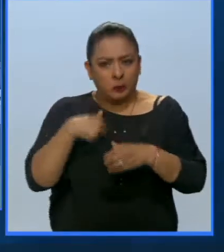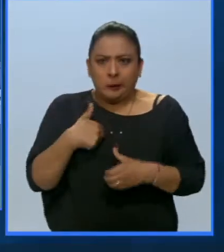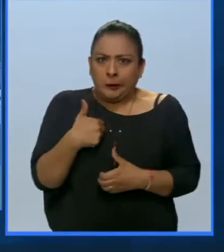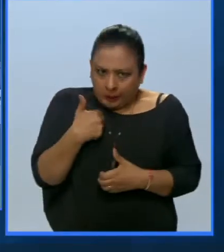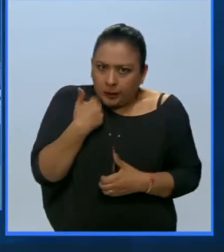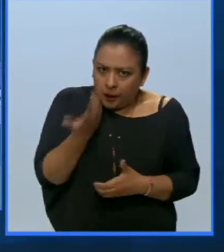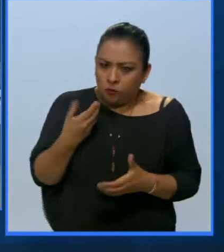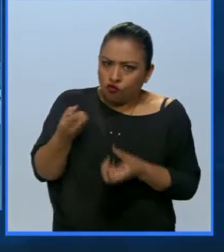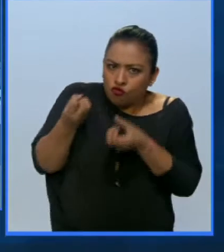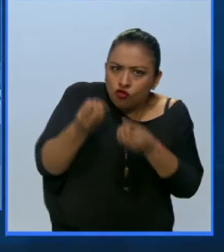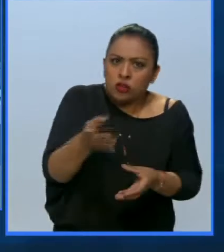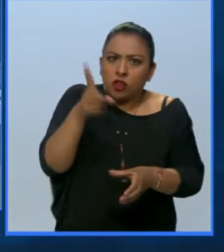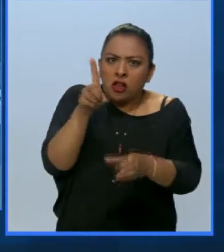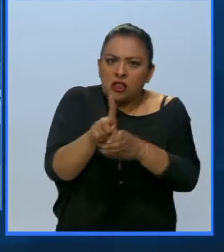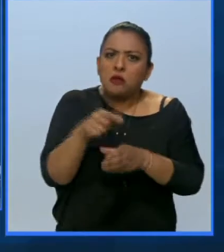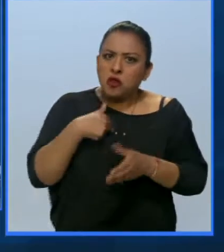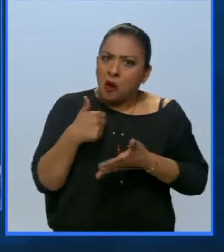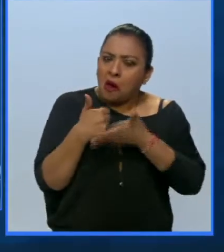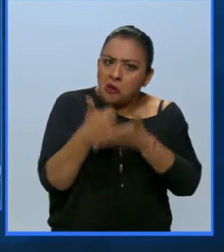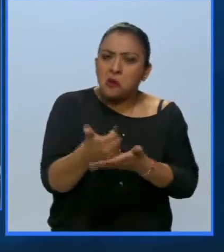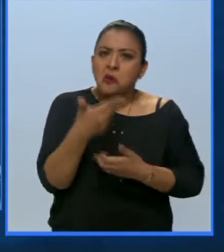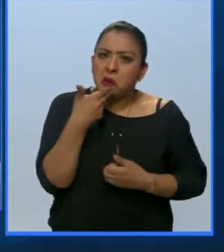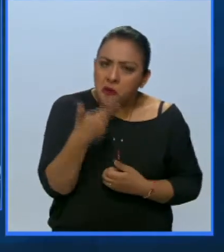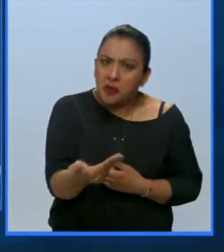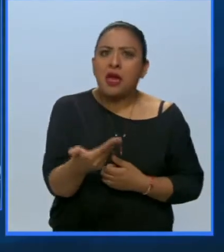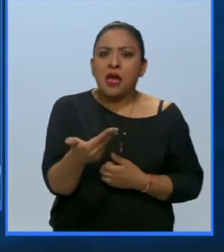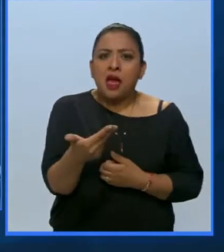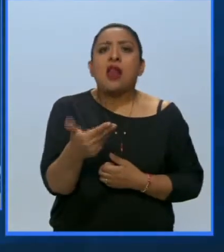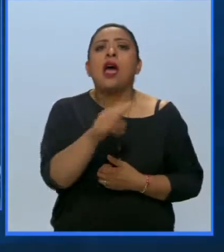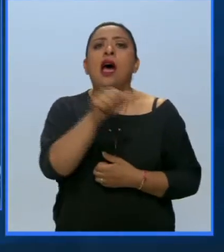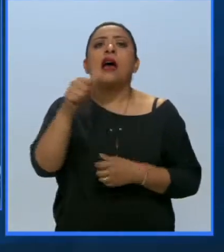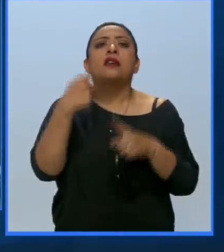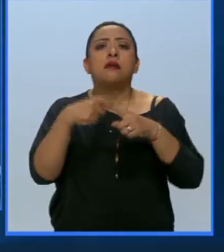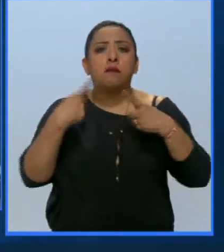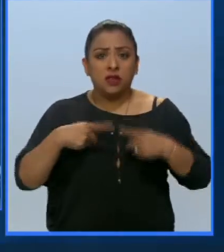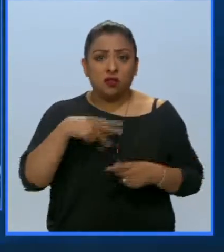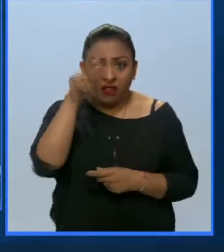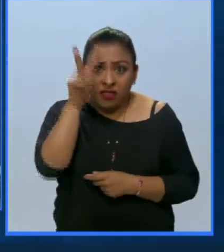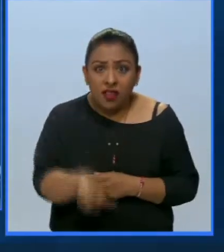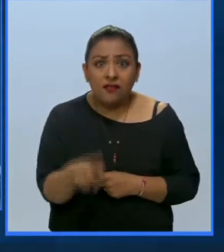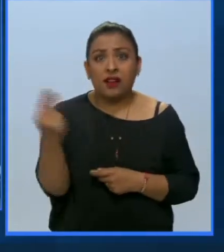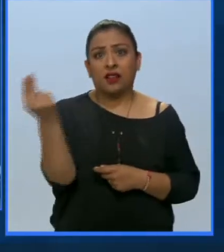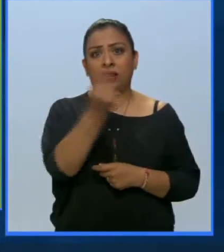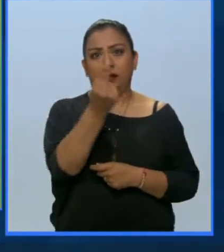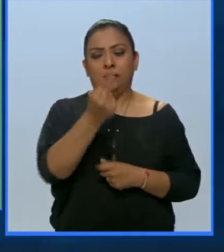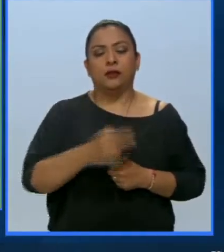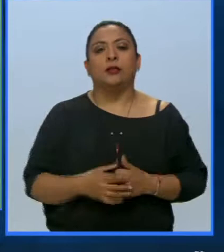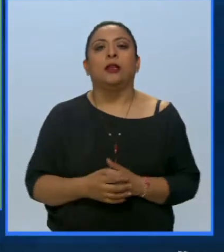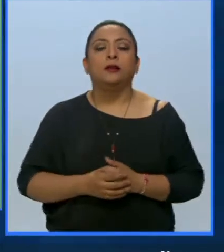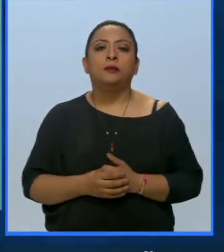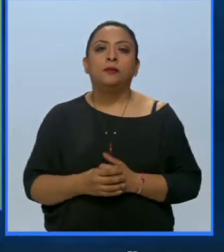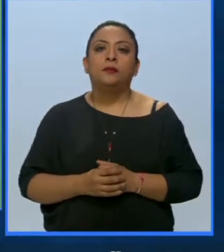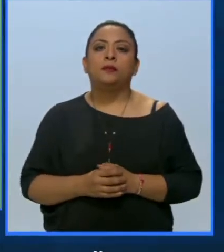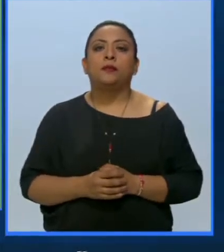del mundo, sabiendo que está haciendo el bien y que lo está haciendo a personas que realmente lo necesitan.